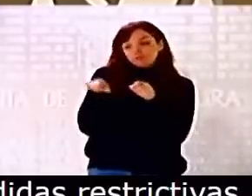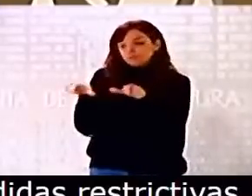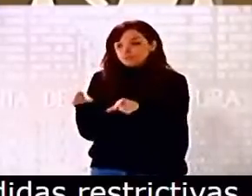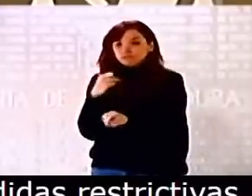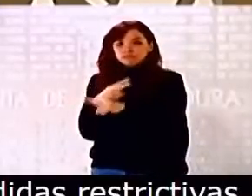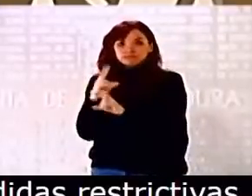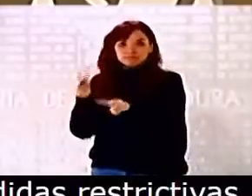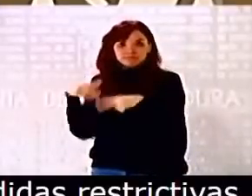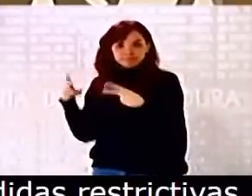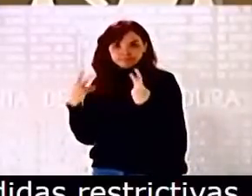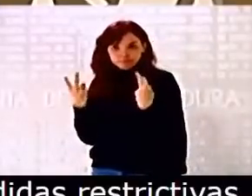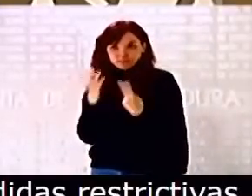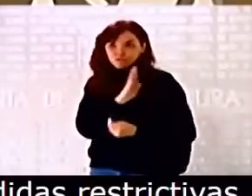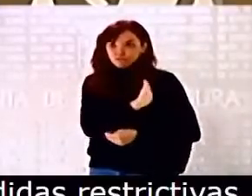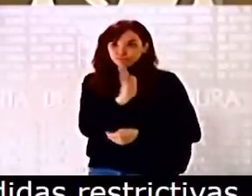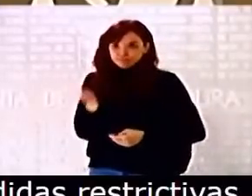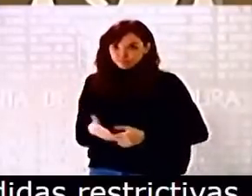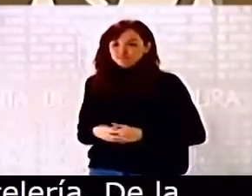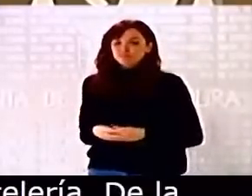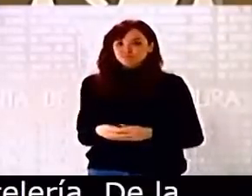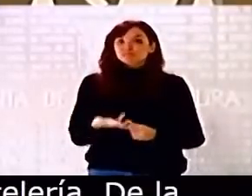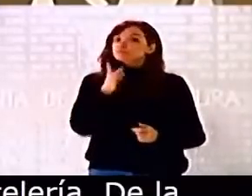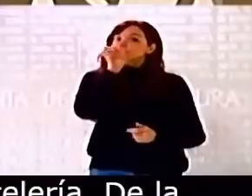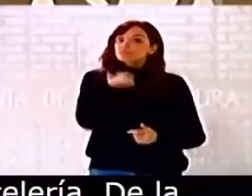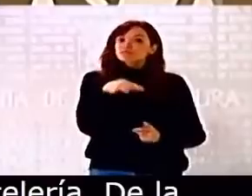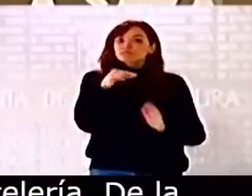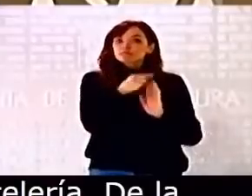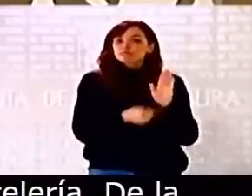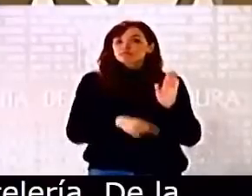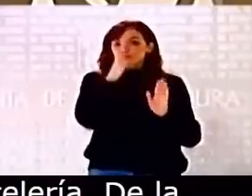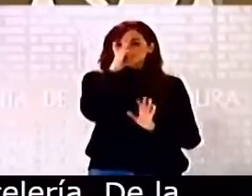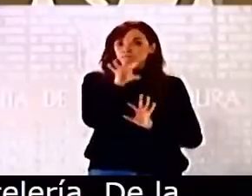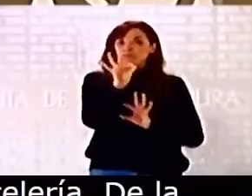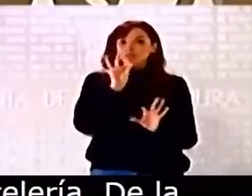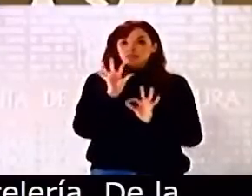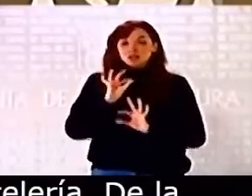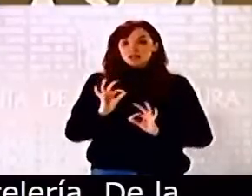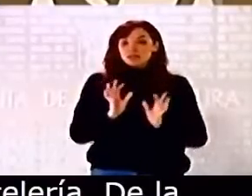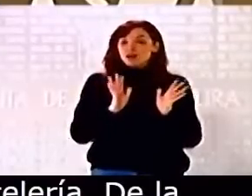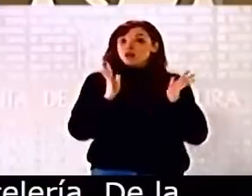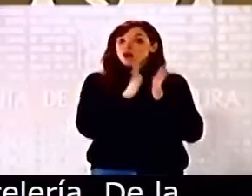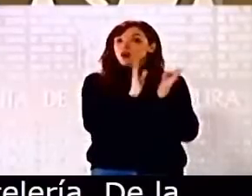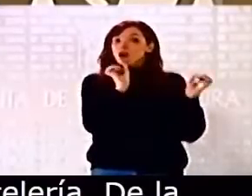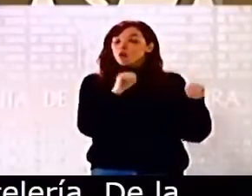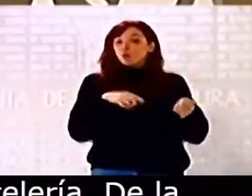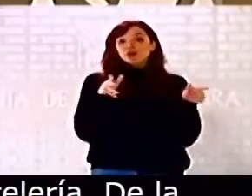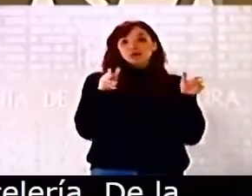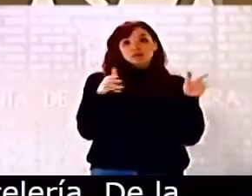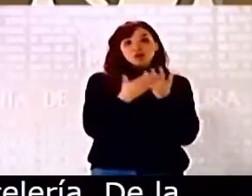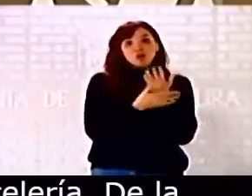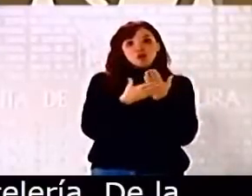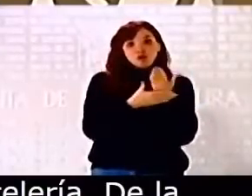la misma forma, hemos adoptado en este acuerdo de Consejo de Gobierno